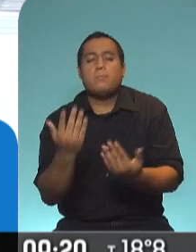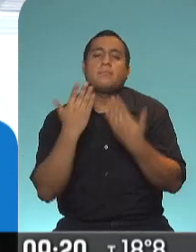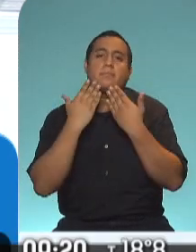gracias